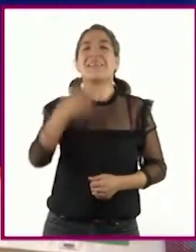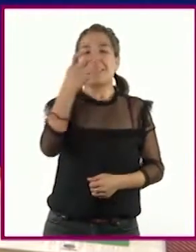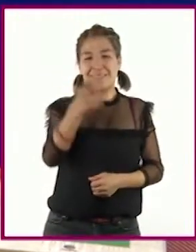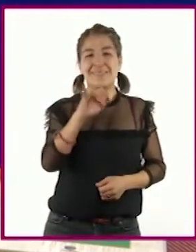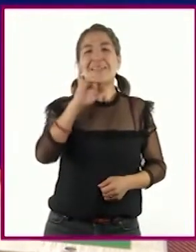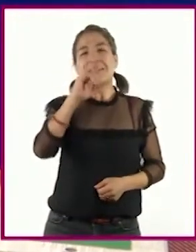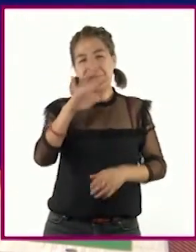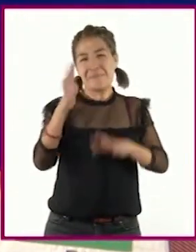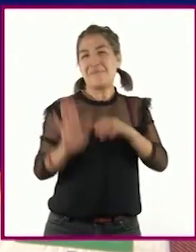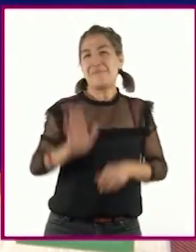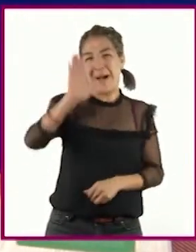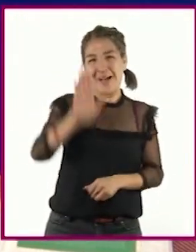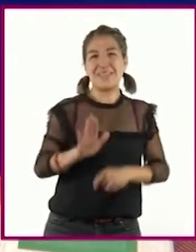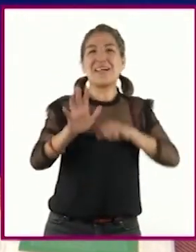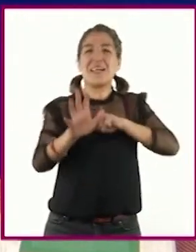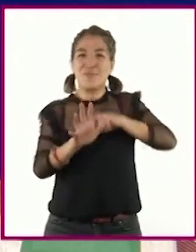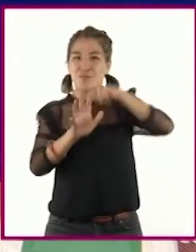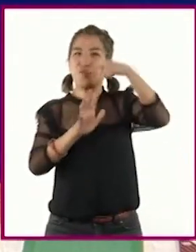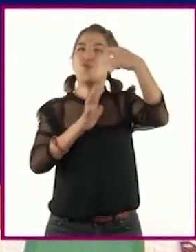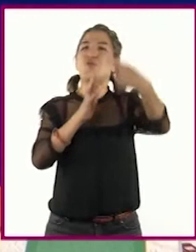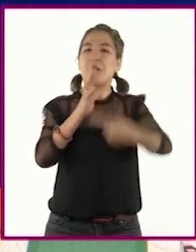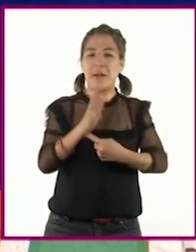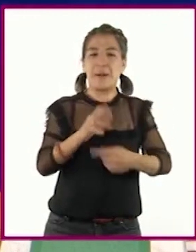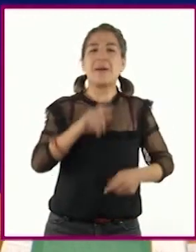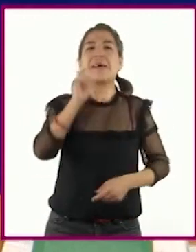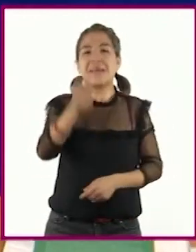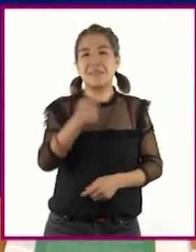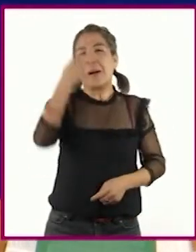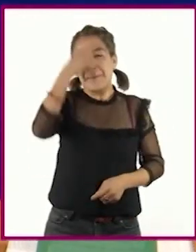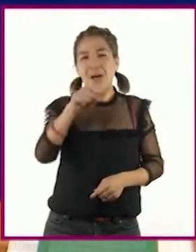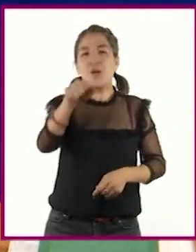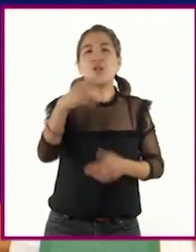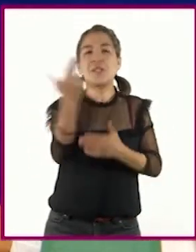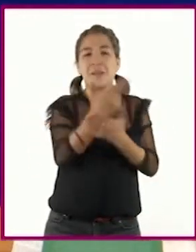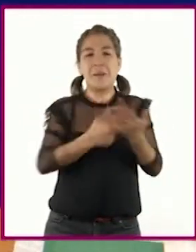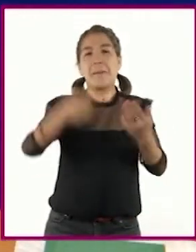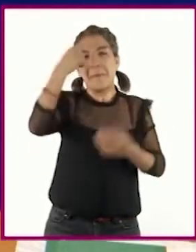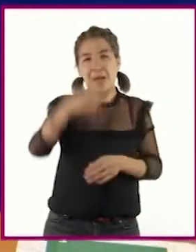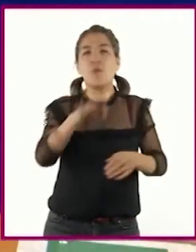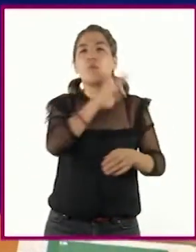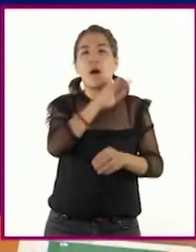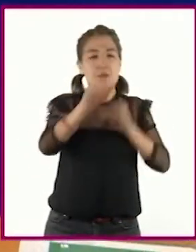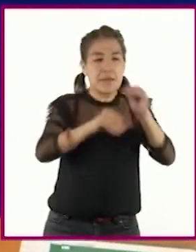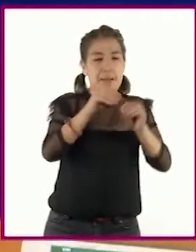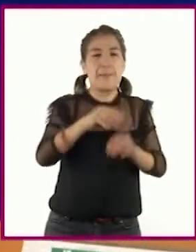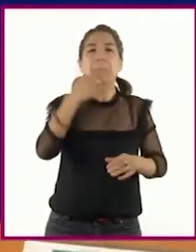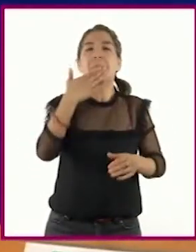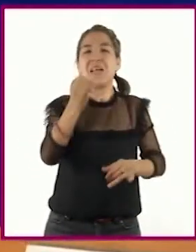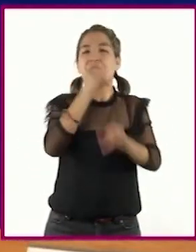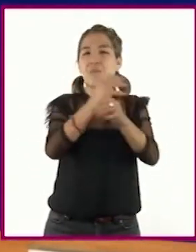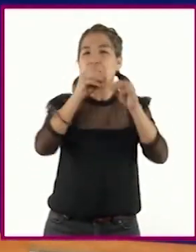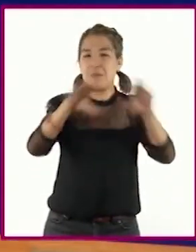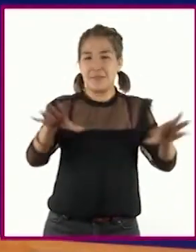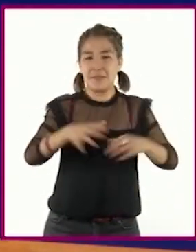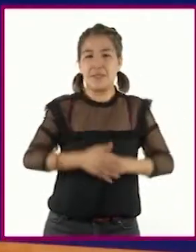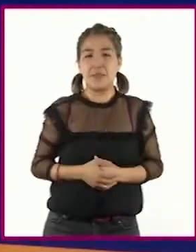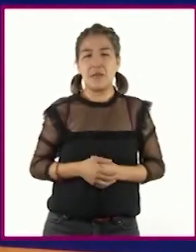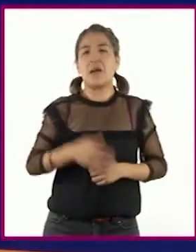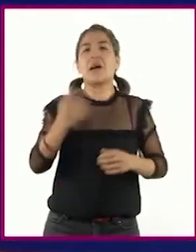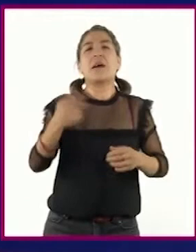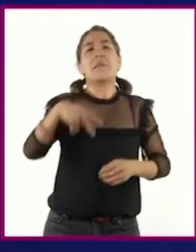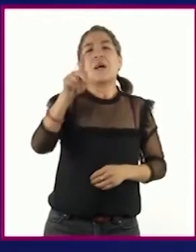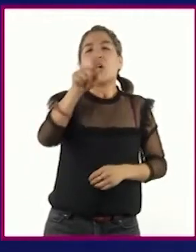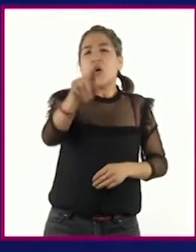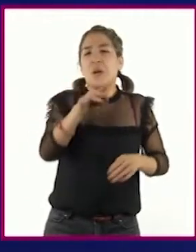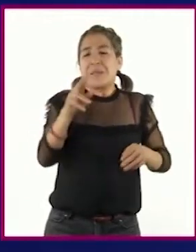pero sí. Conviene exagerar un poquito en el ancho para que les quepa bien el texto, aunque no